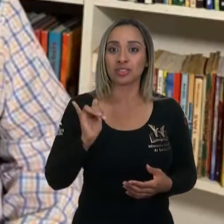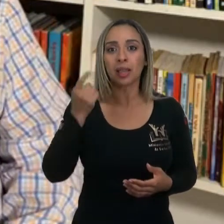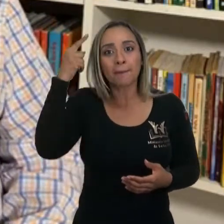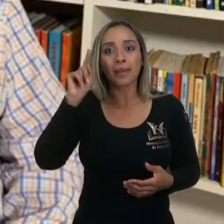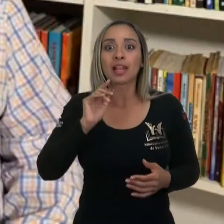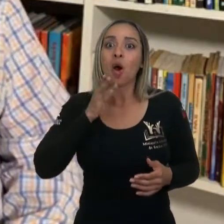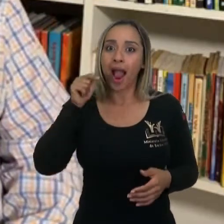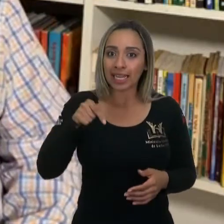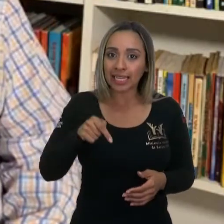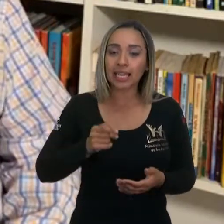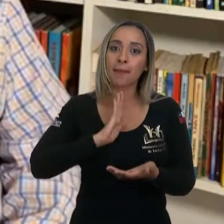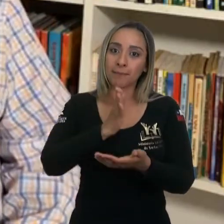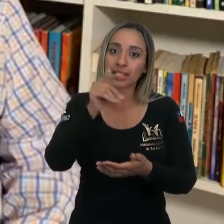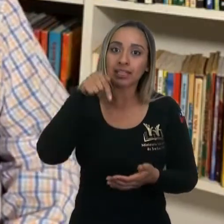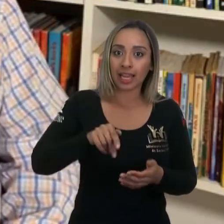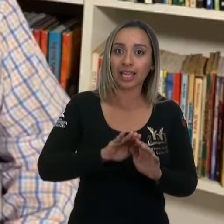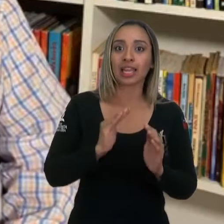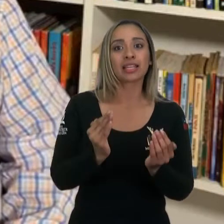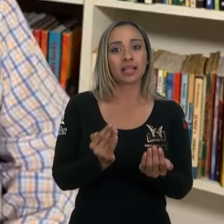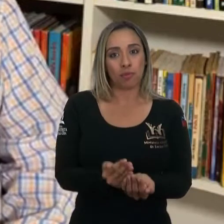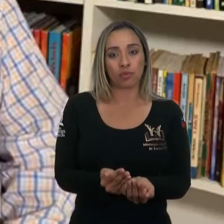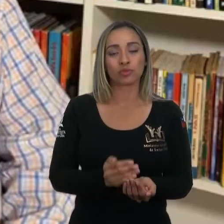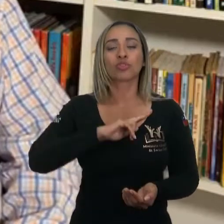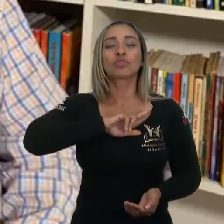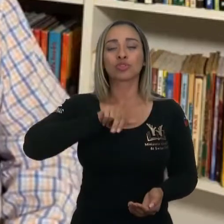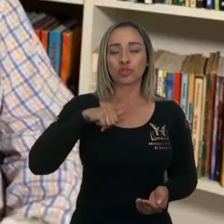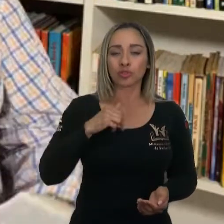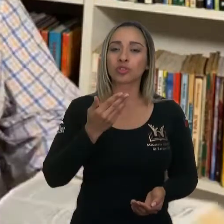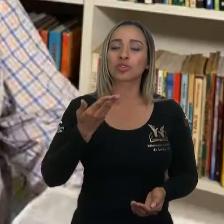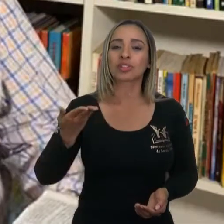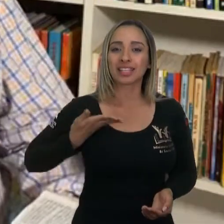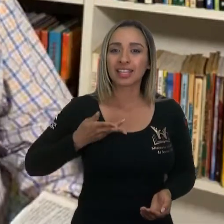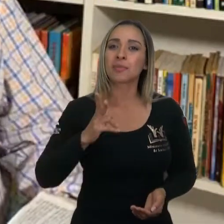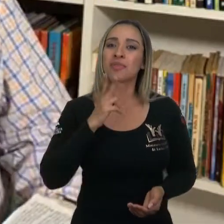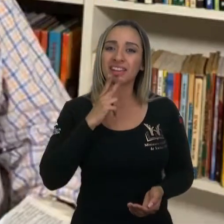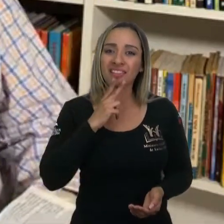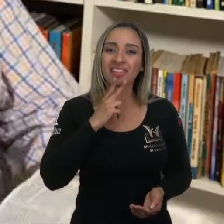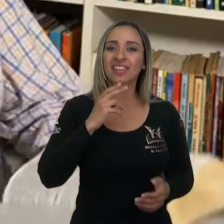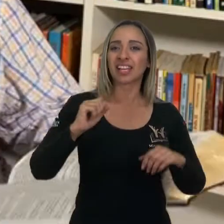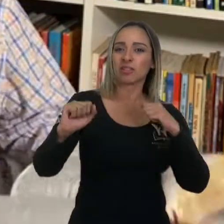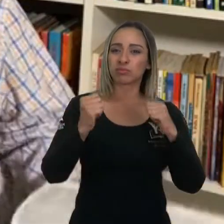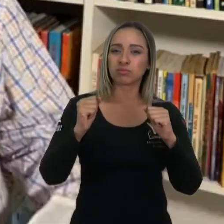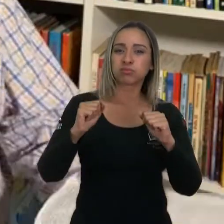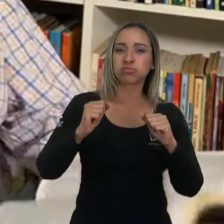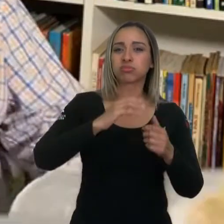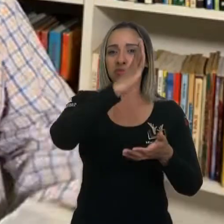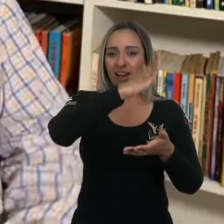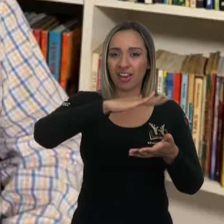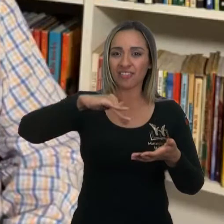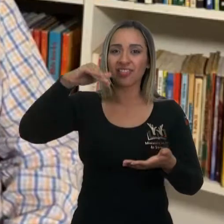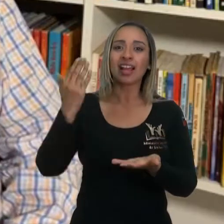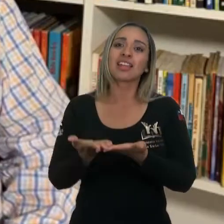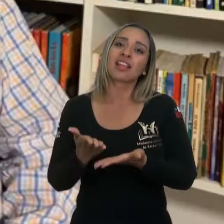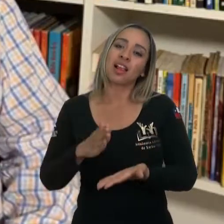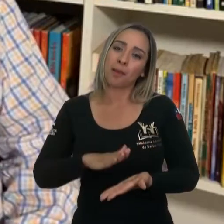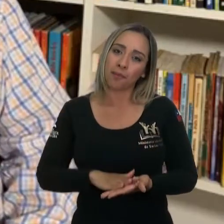este momento, en esta tierra, en este mundo, por la turbulencia del valle de la